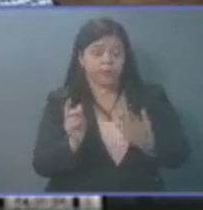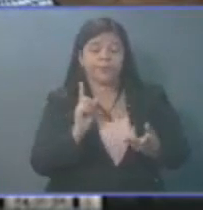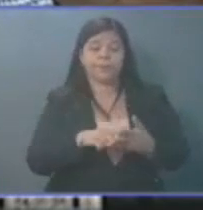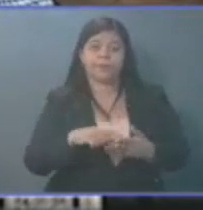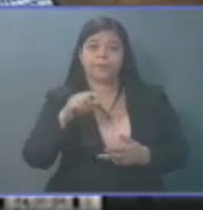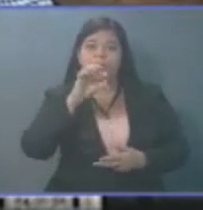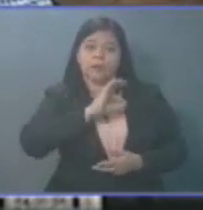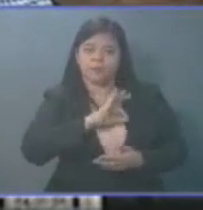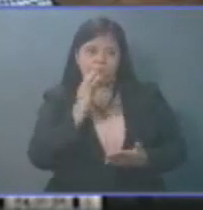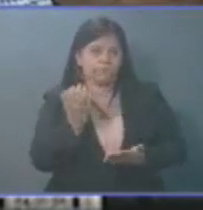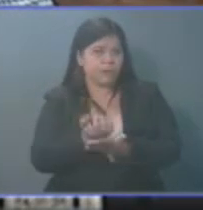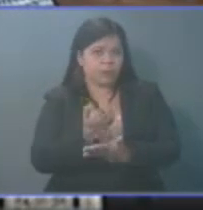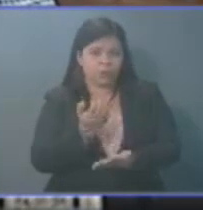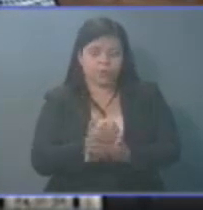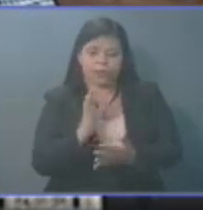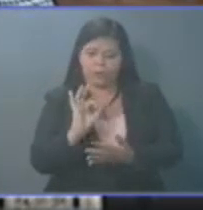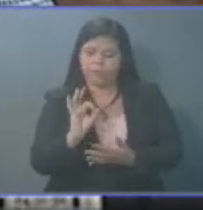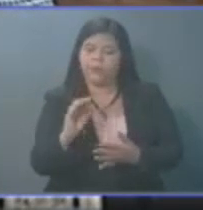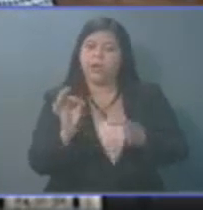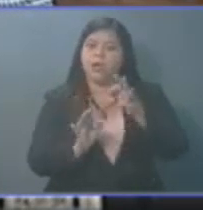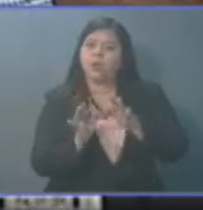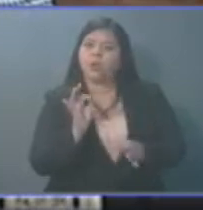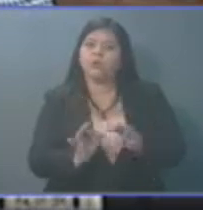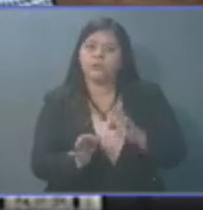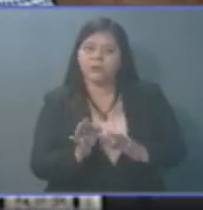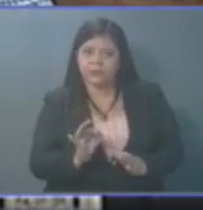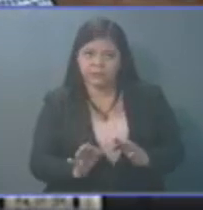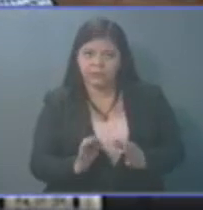bienestar económico y la justicia social.